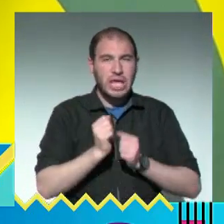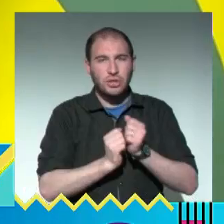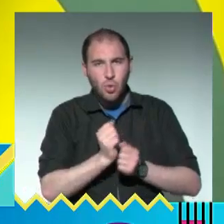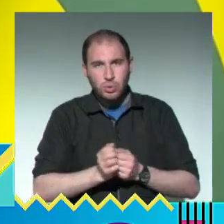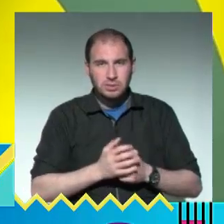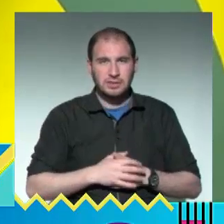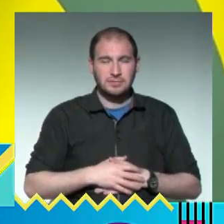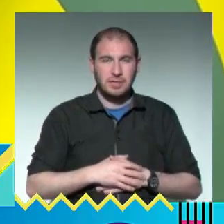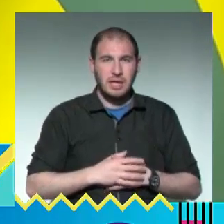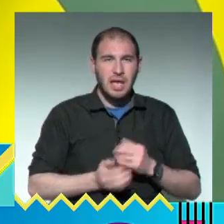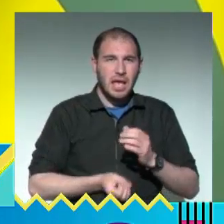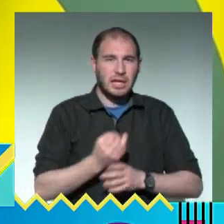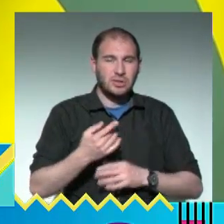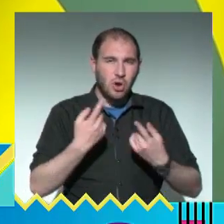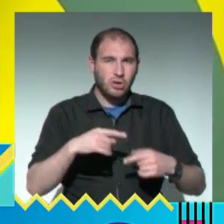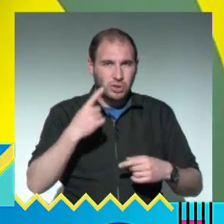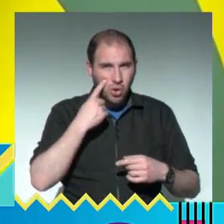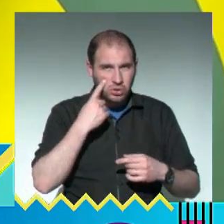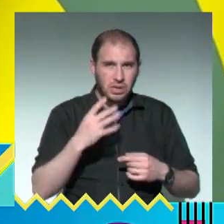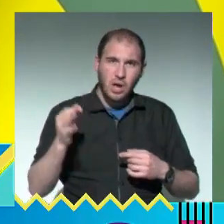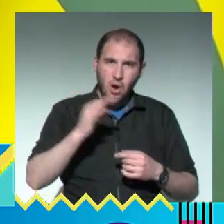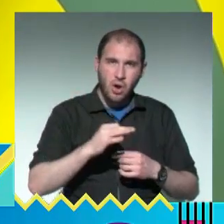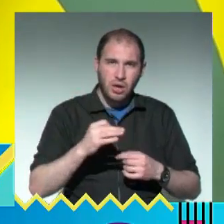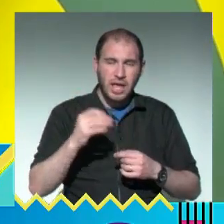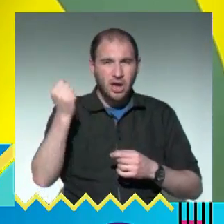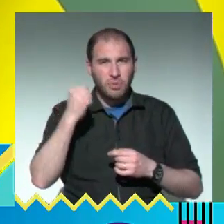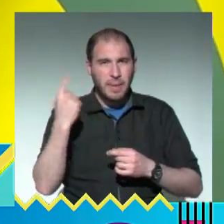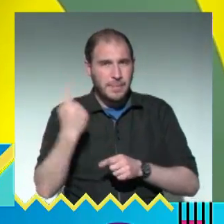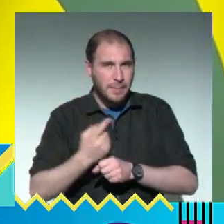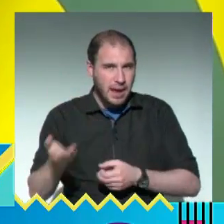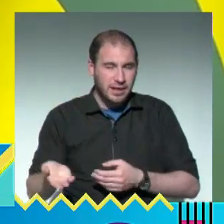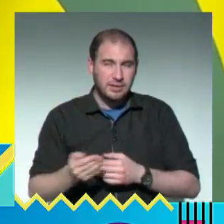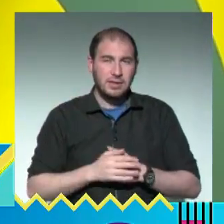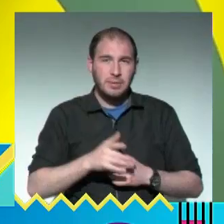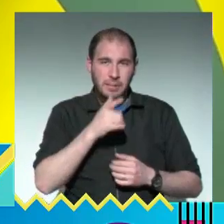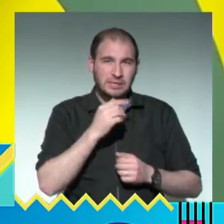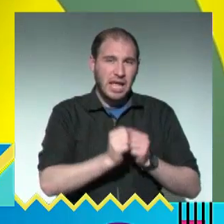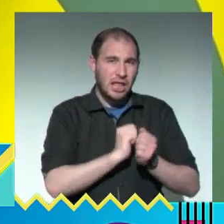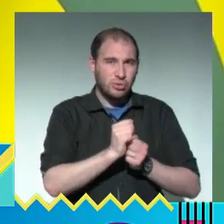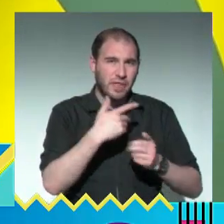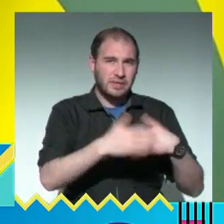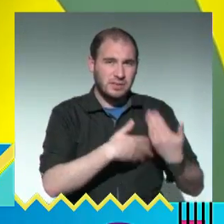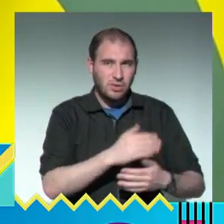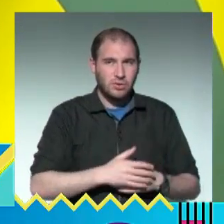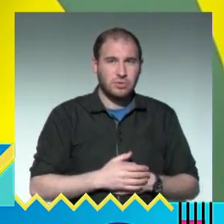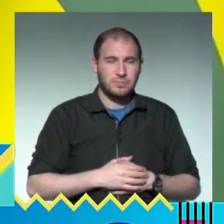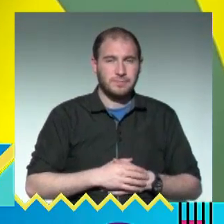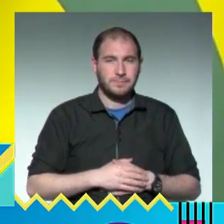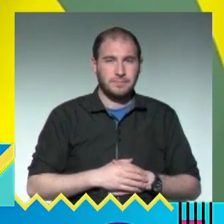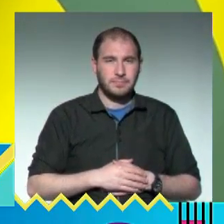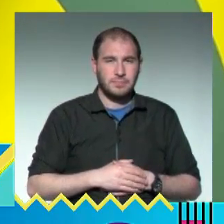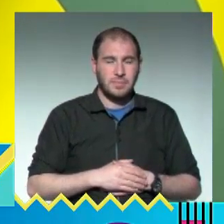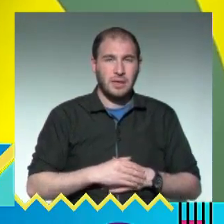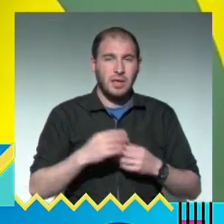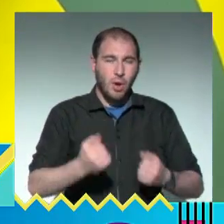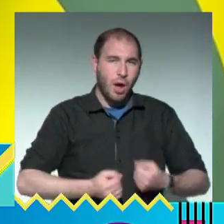industria, es la generación de conocimiento o es la primarización de la economía? Bueno, yo creo que debe ser la industria, el desarrollo y